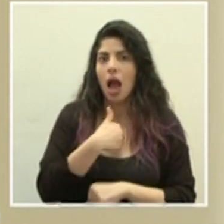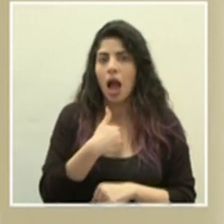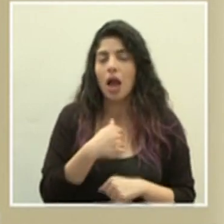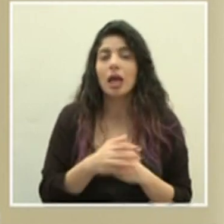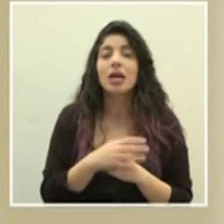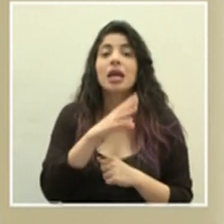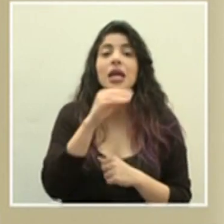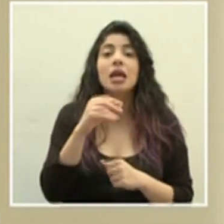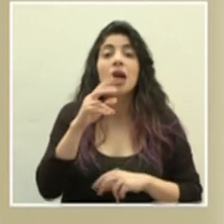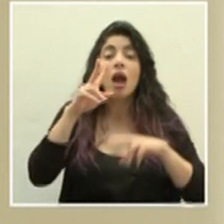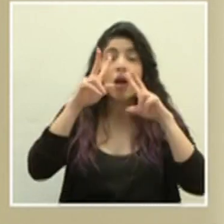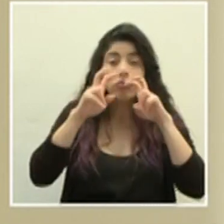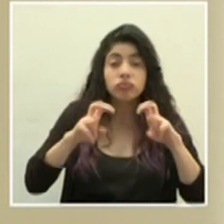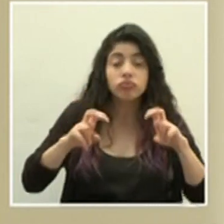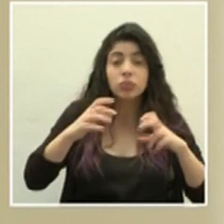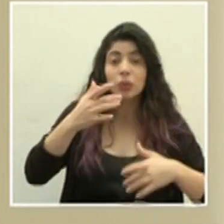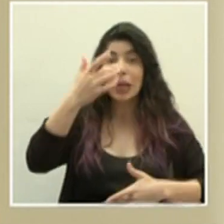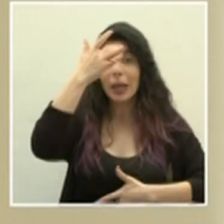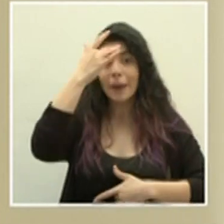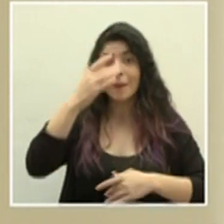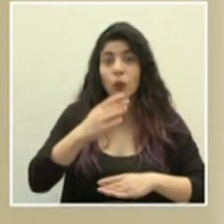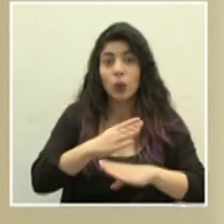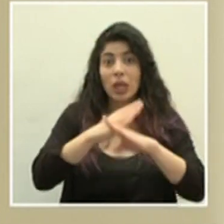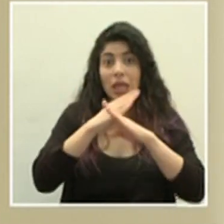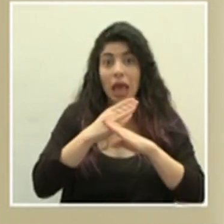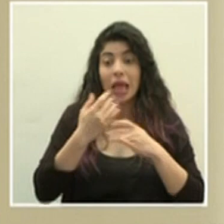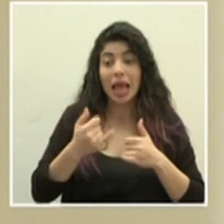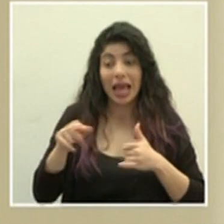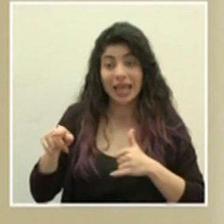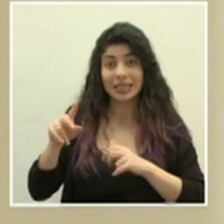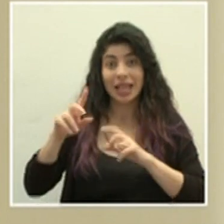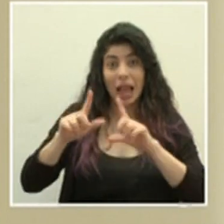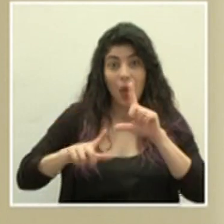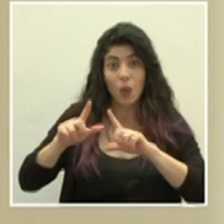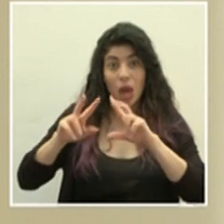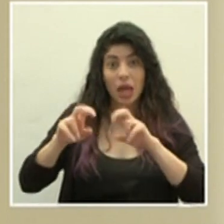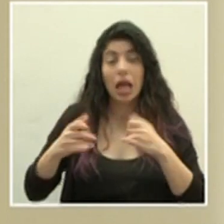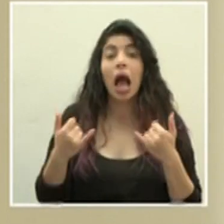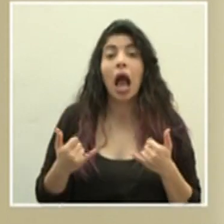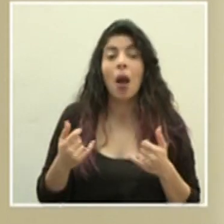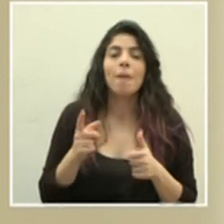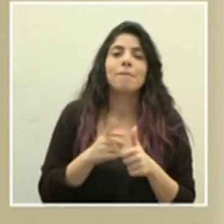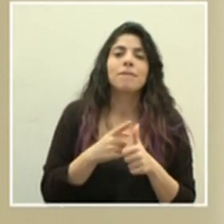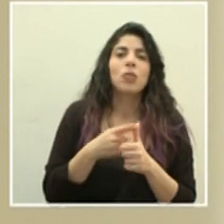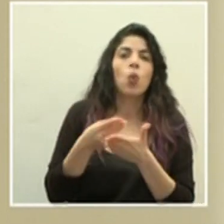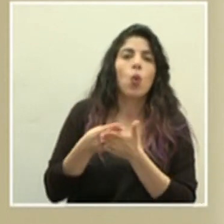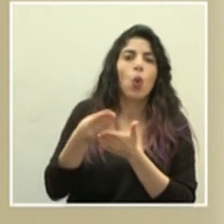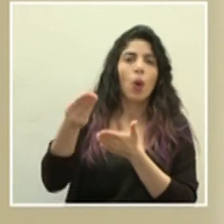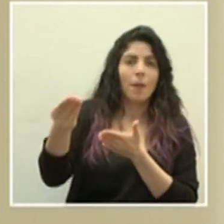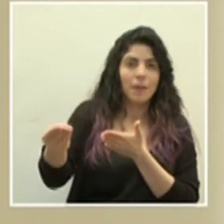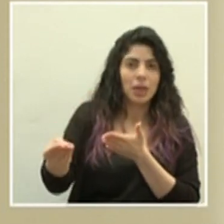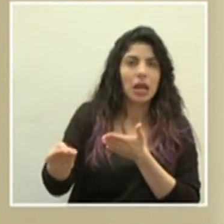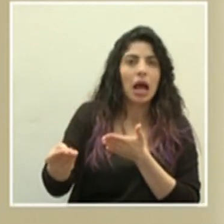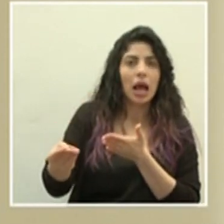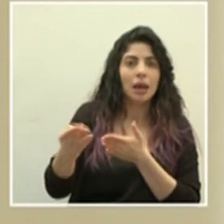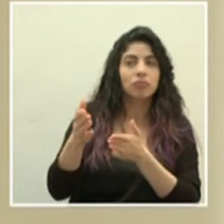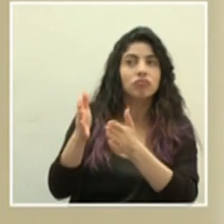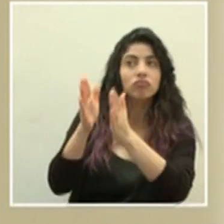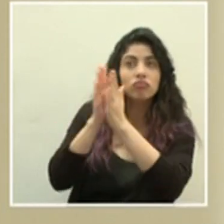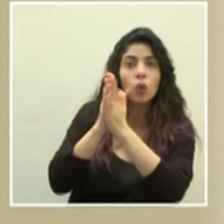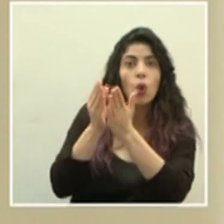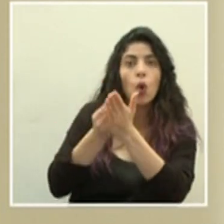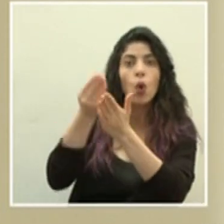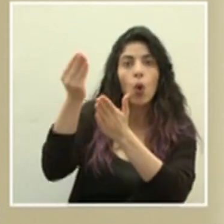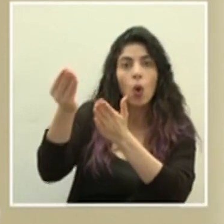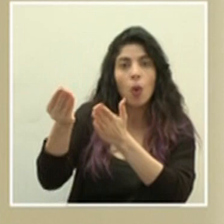con respecto a las pruebas de inmunidad, ya indicaba, pues estamos en la fase de compra, justamente ya concretando para hacerle el pedido de compra.